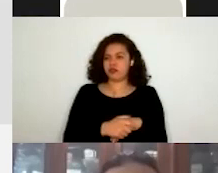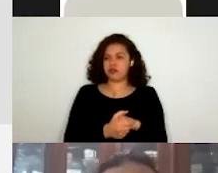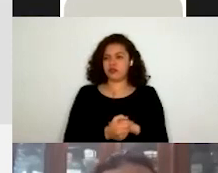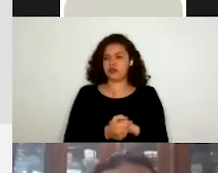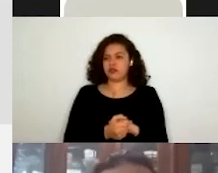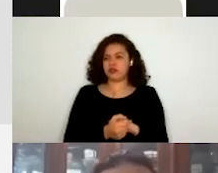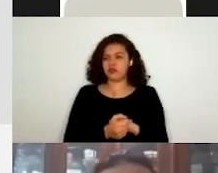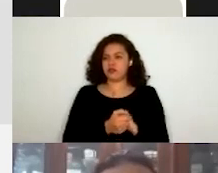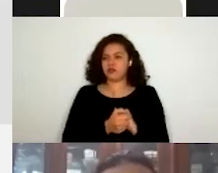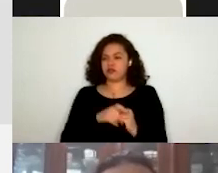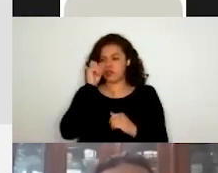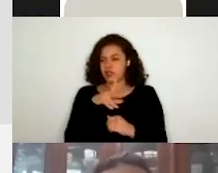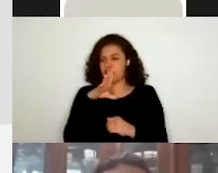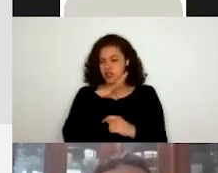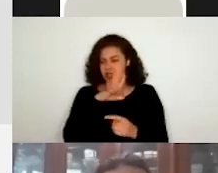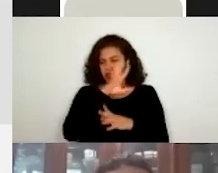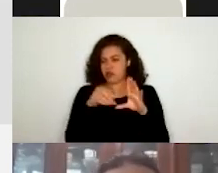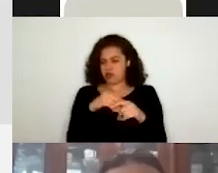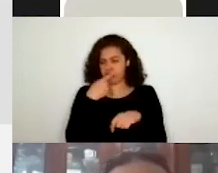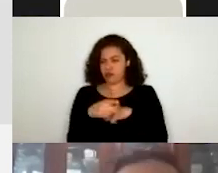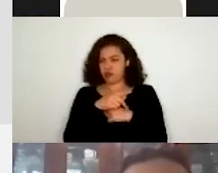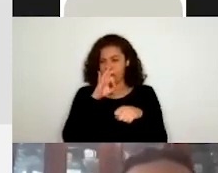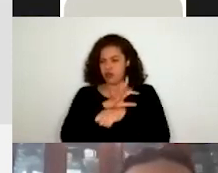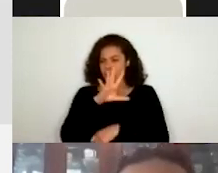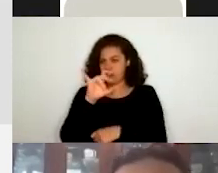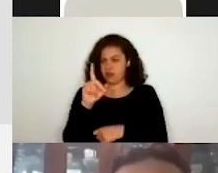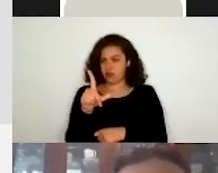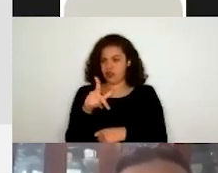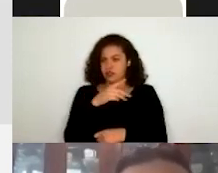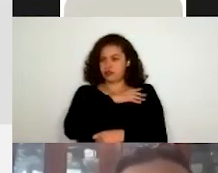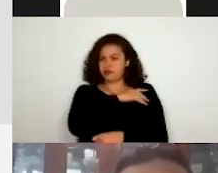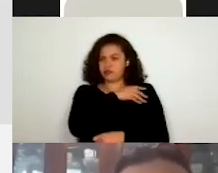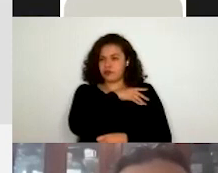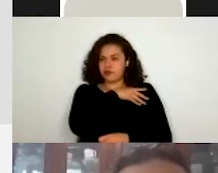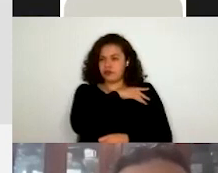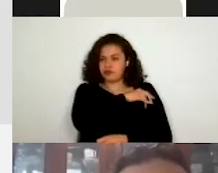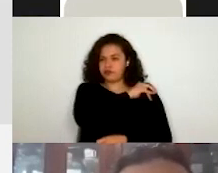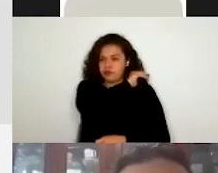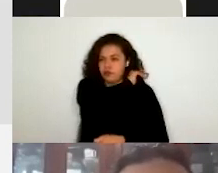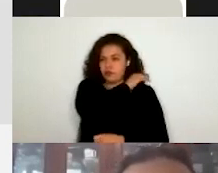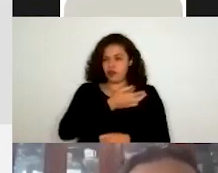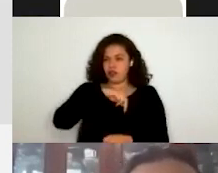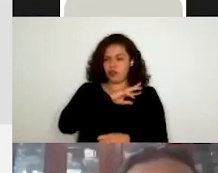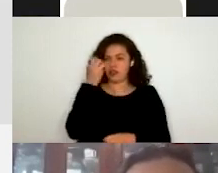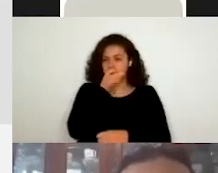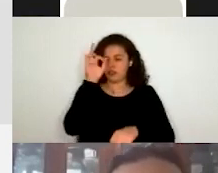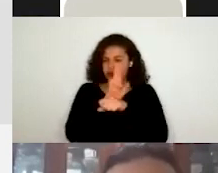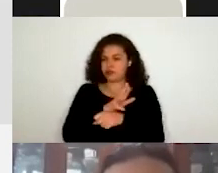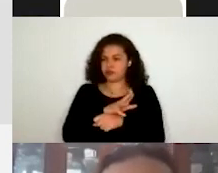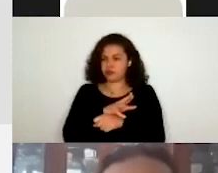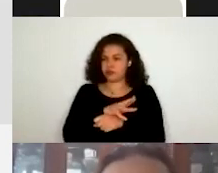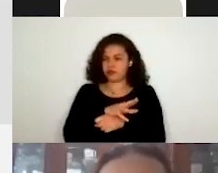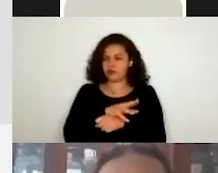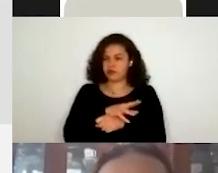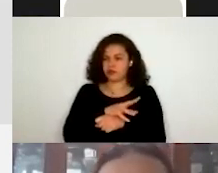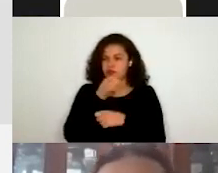referencia al reglamento de la Ley de Gestión Integral de Riesgos y Protección Civil. Si vemos la palabra secretaría, vamos a estar hablando de la Secretaría